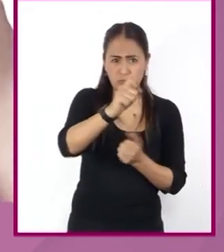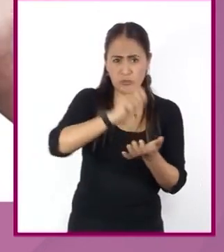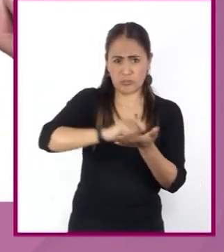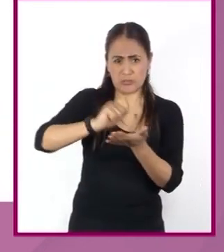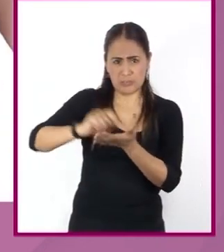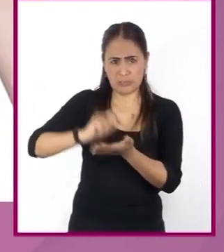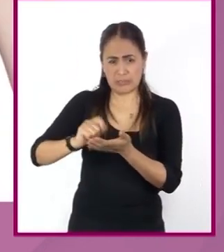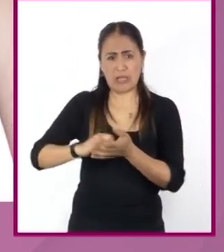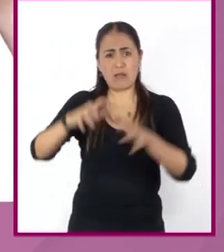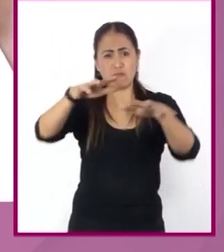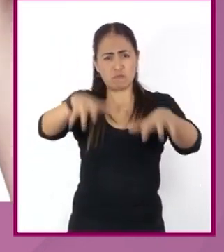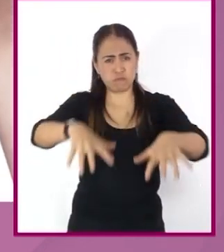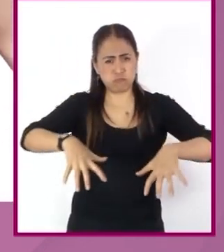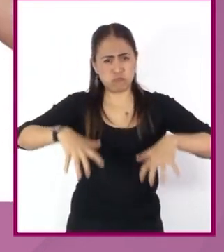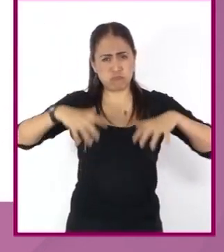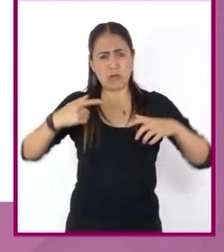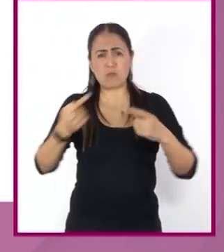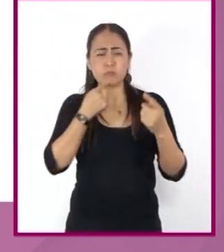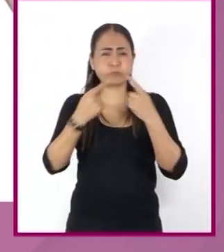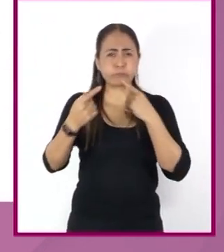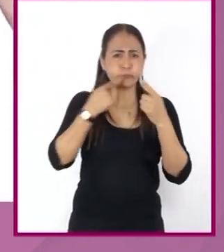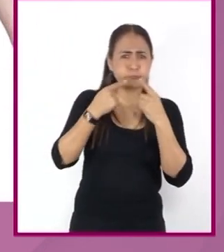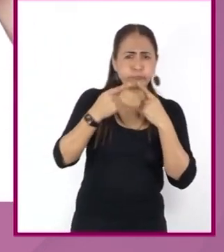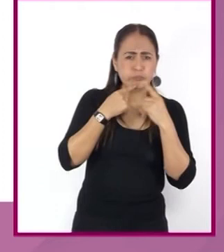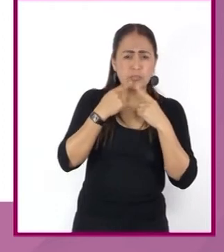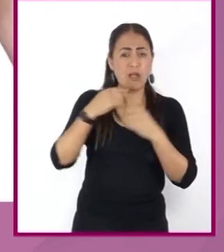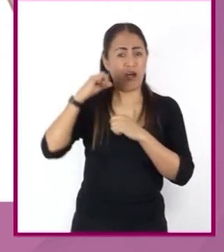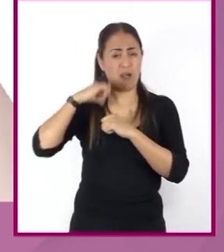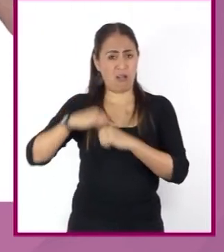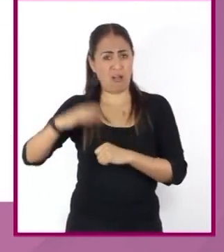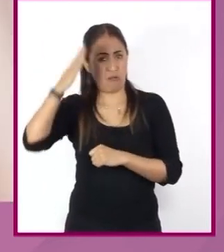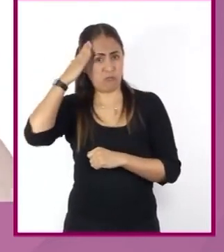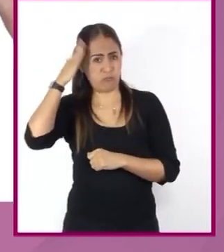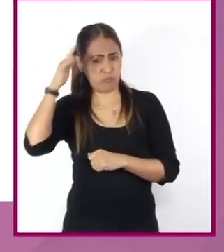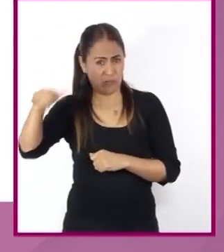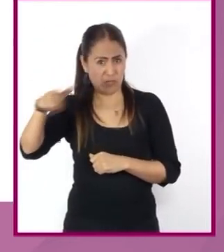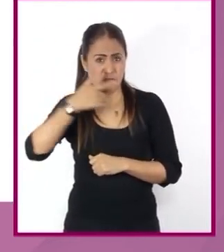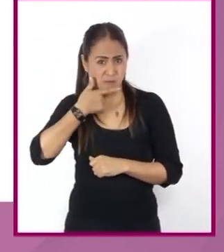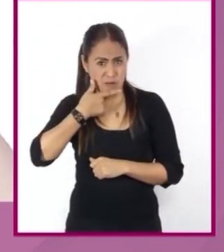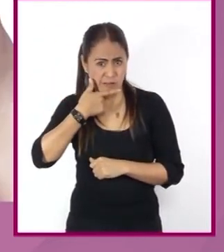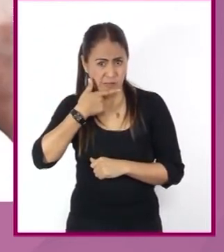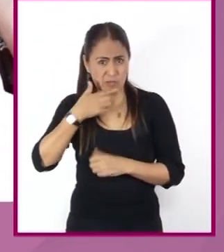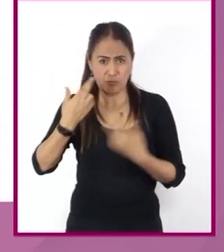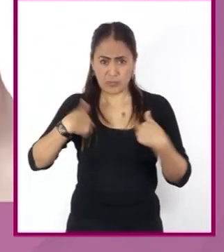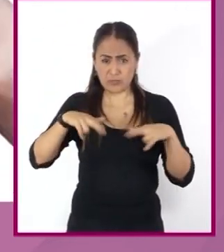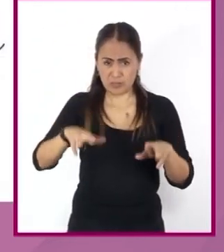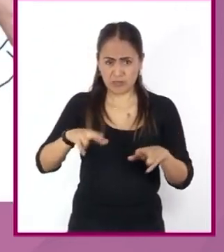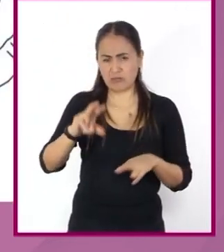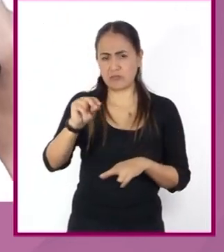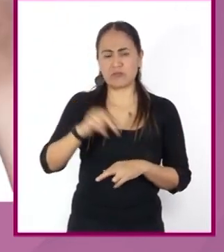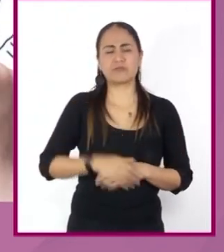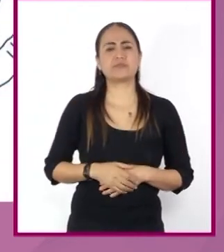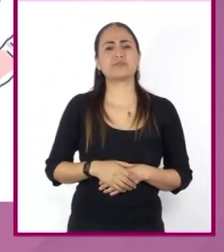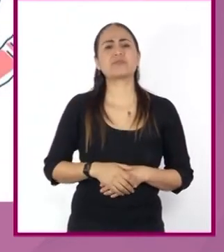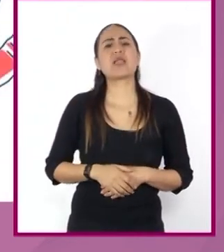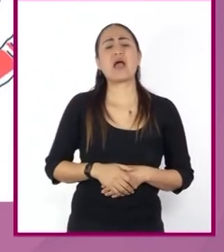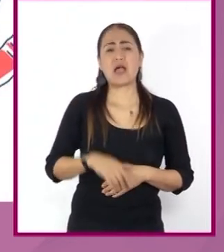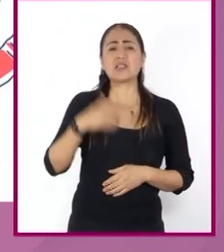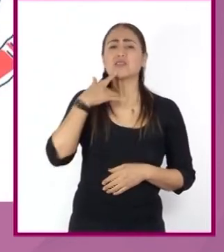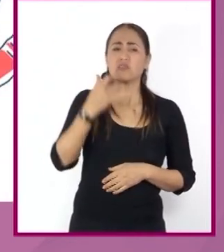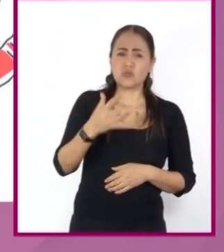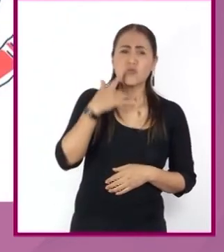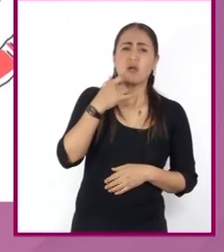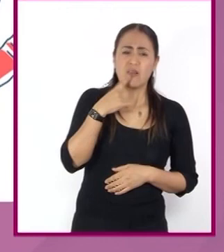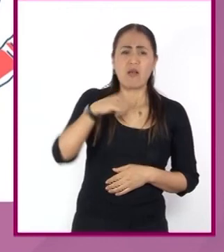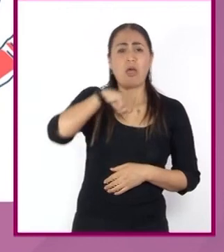asambleas constituyentes que sustituyeron a las autoridades británicas. Nuestra lucha no fue en vano, pero es nuestro